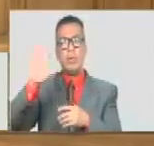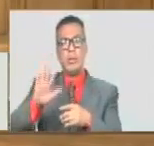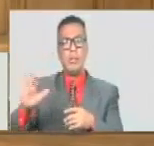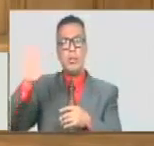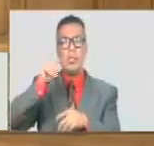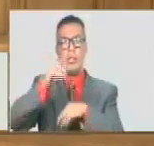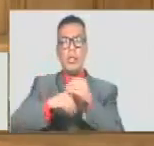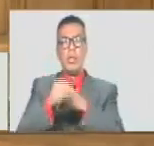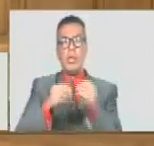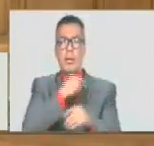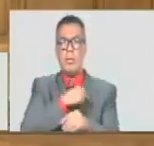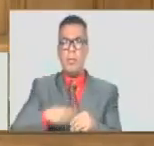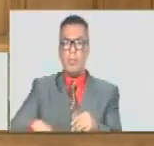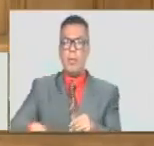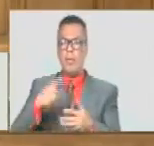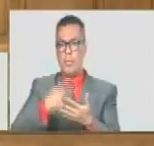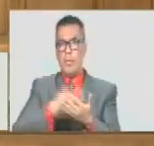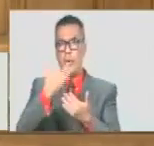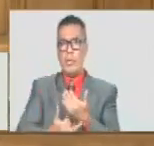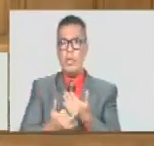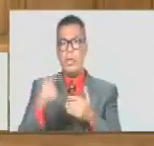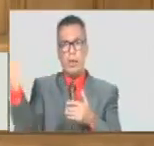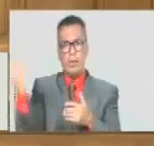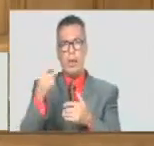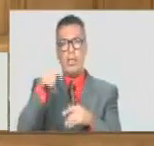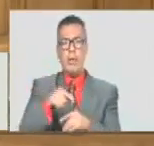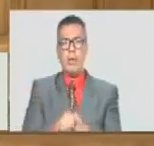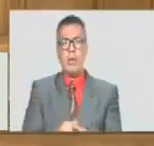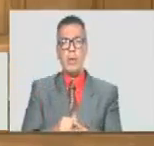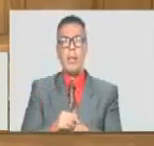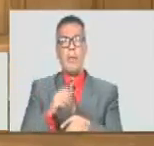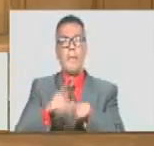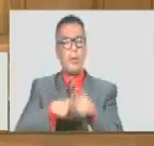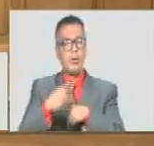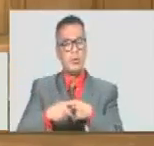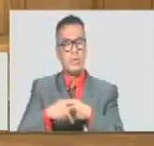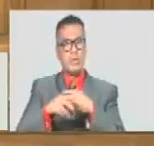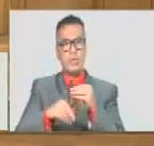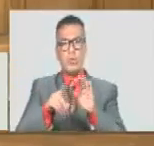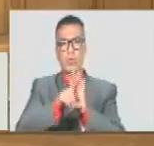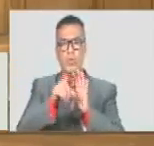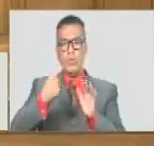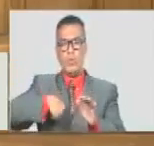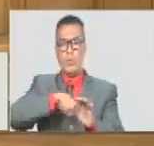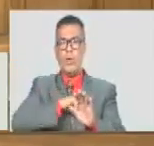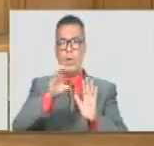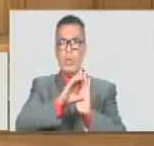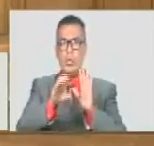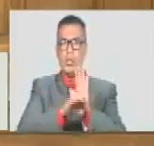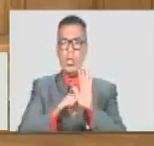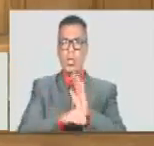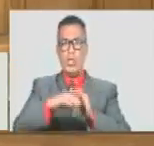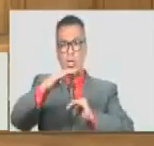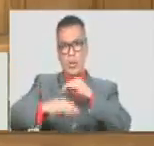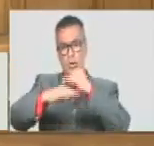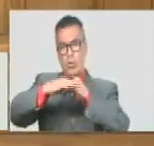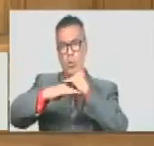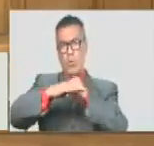ese marco, esta propuesta que hemos traído hoy está inspirada en los procesos establecidos en nuestra Constitución, en los criterios de